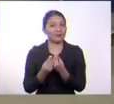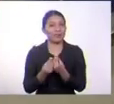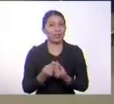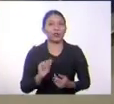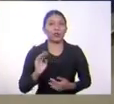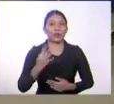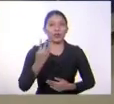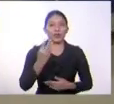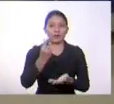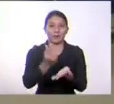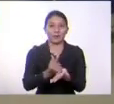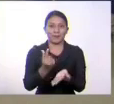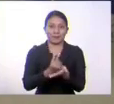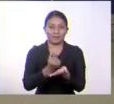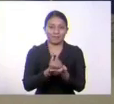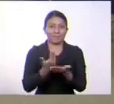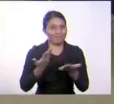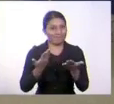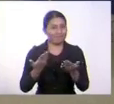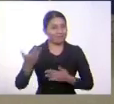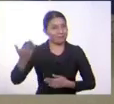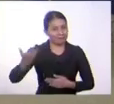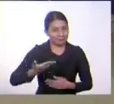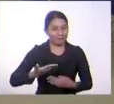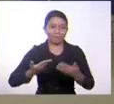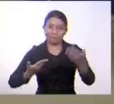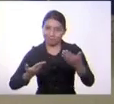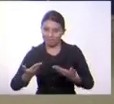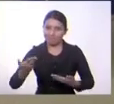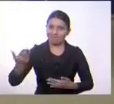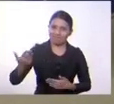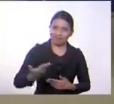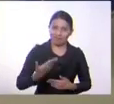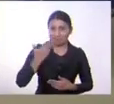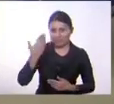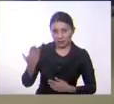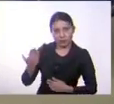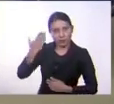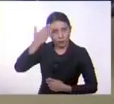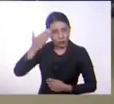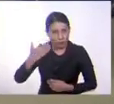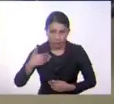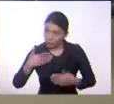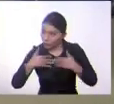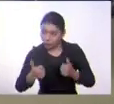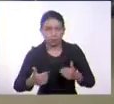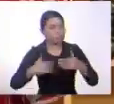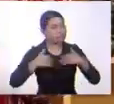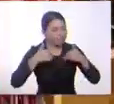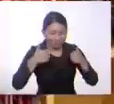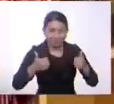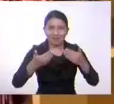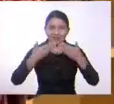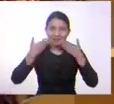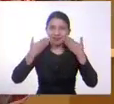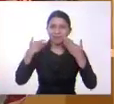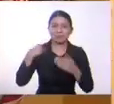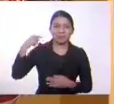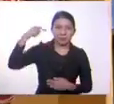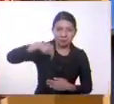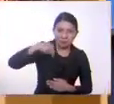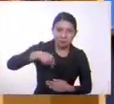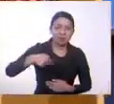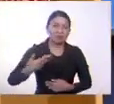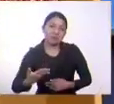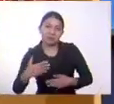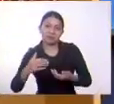cuarto grado. Así que quiero darles la bienvenida junto a Zulma. ¿Qué tal? ¿Cómo estás? Muy feliz y contenta de estar nuevamente aquí